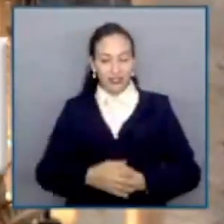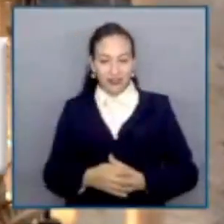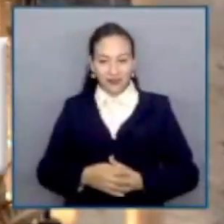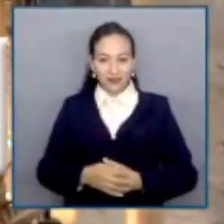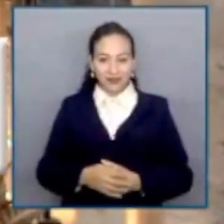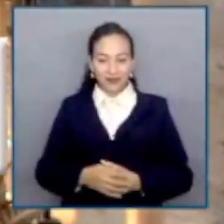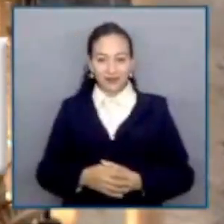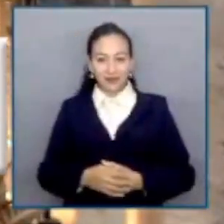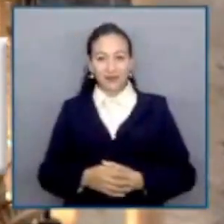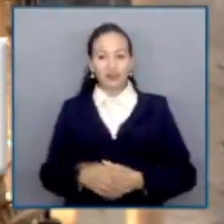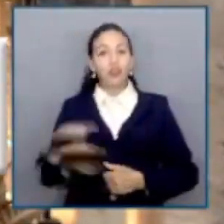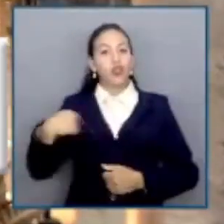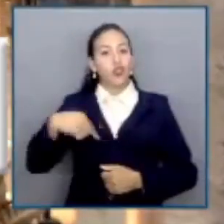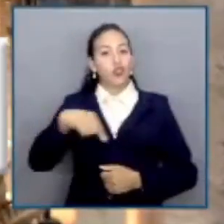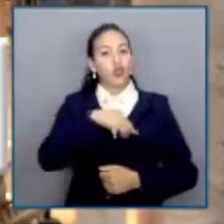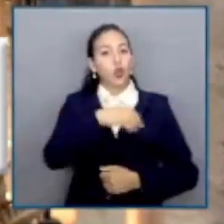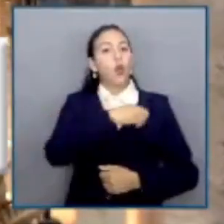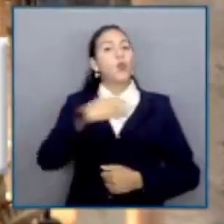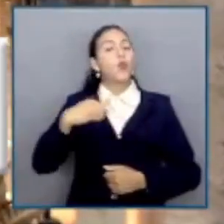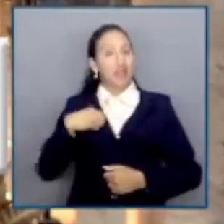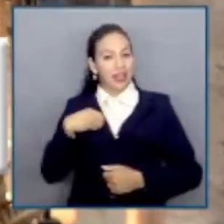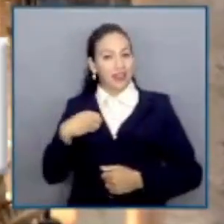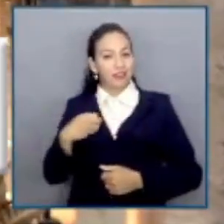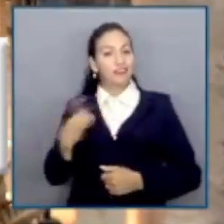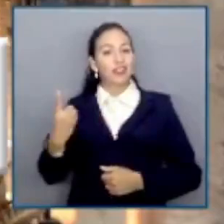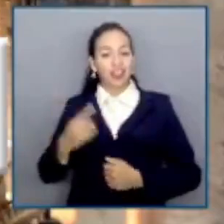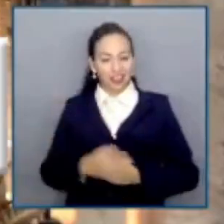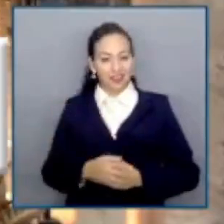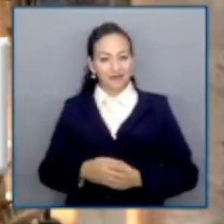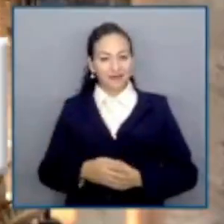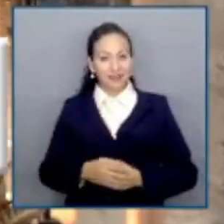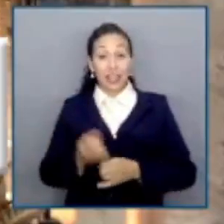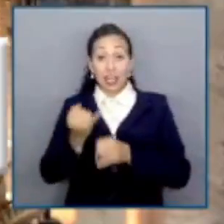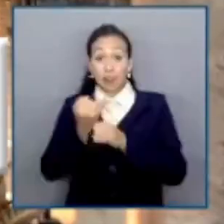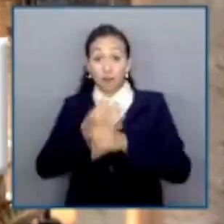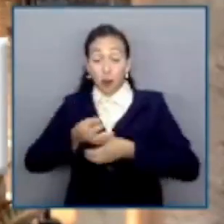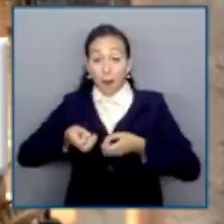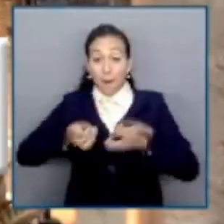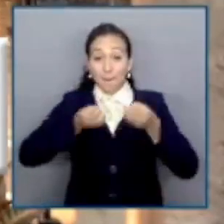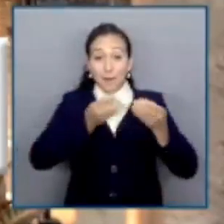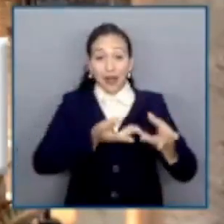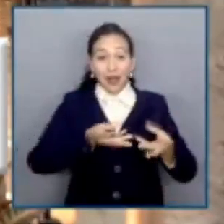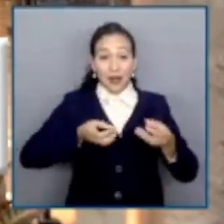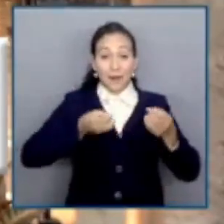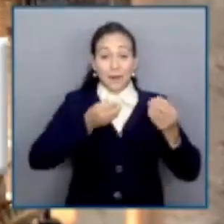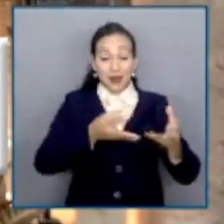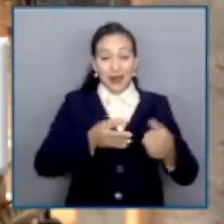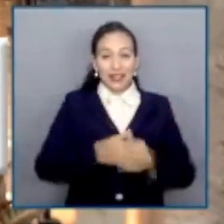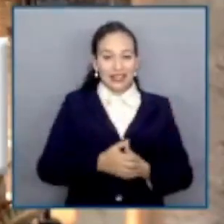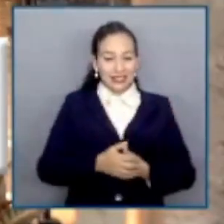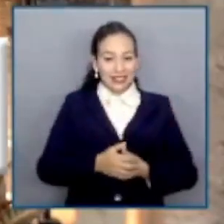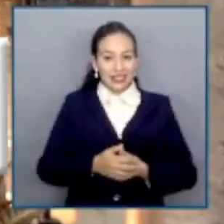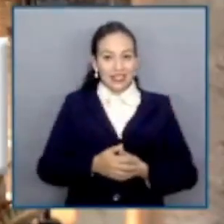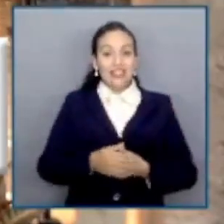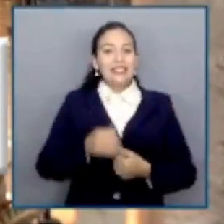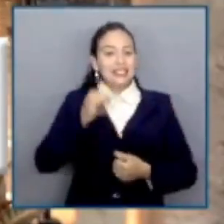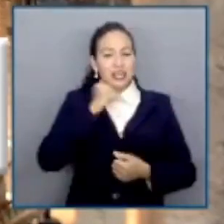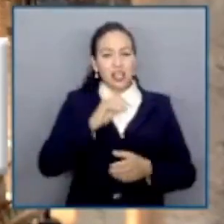como institución de aportar información sin sesgos ideológicos,